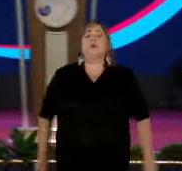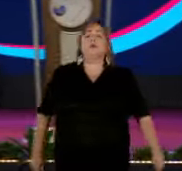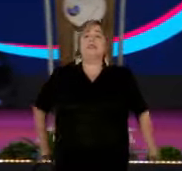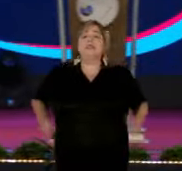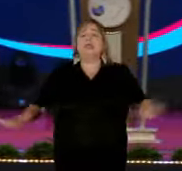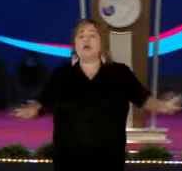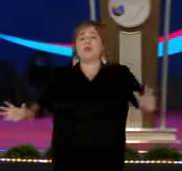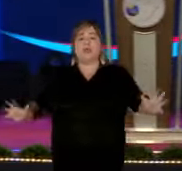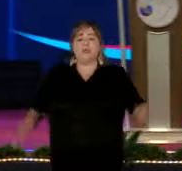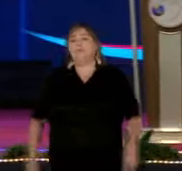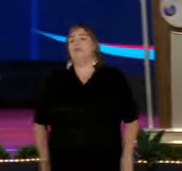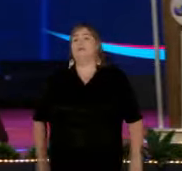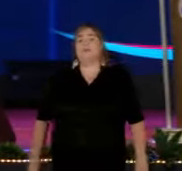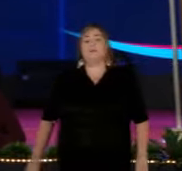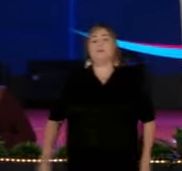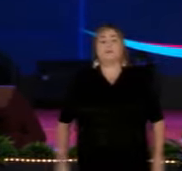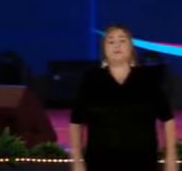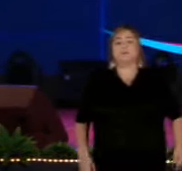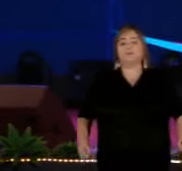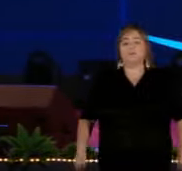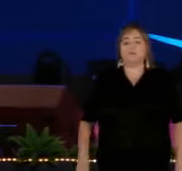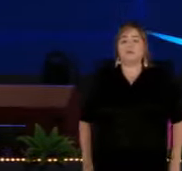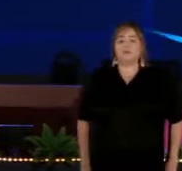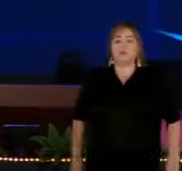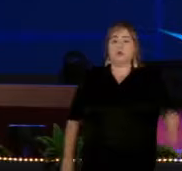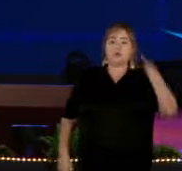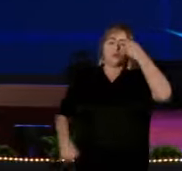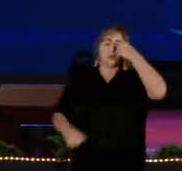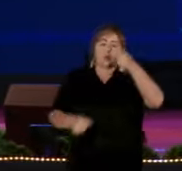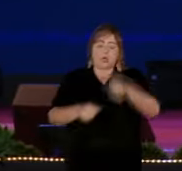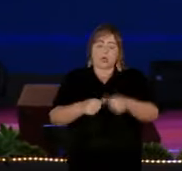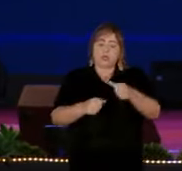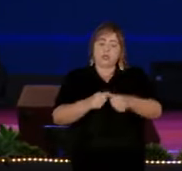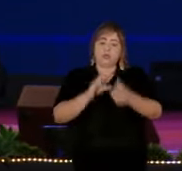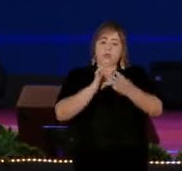Pastor, ¿y qué es eso? ¿Se acuerdan de eso? Es un relato,